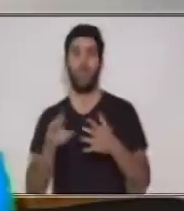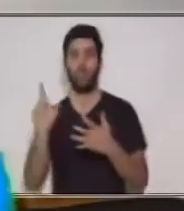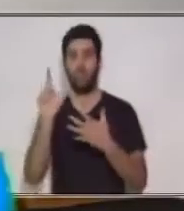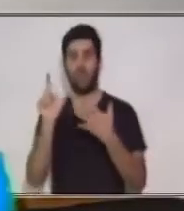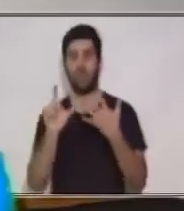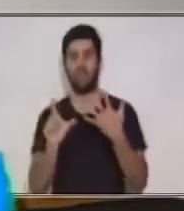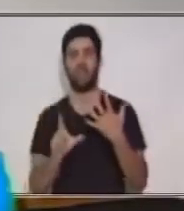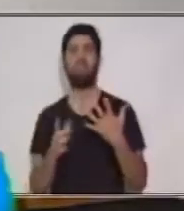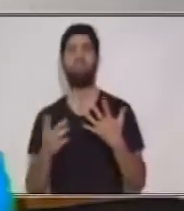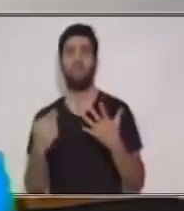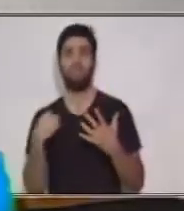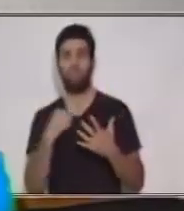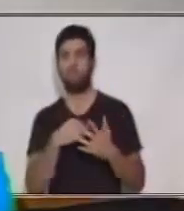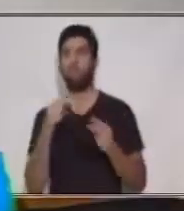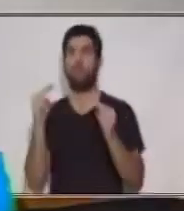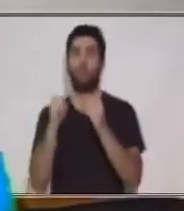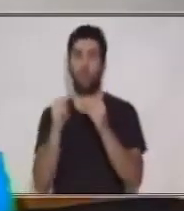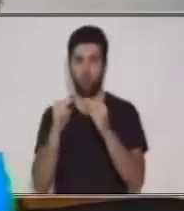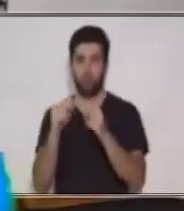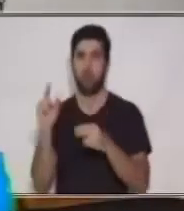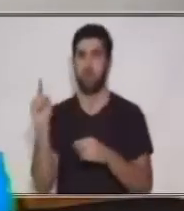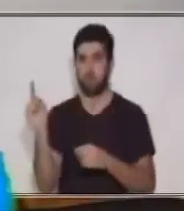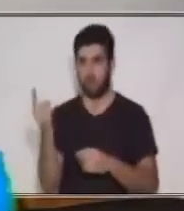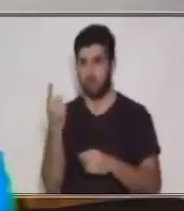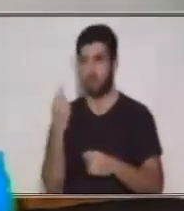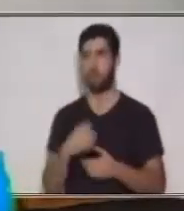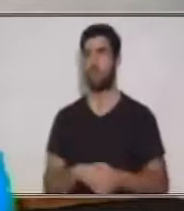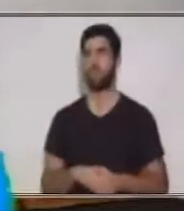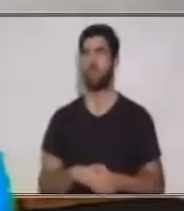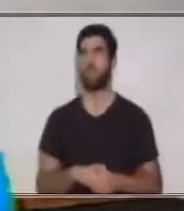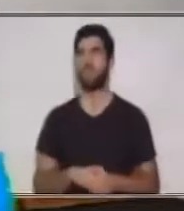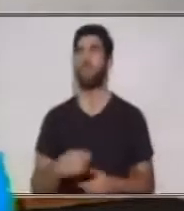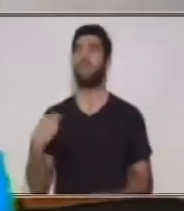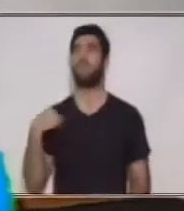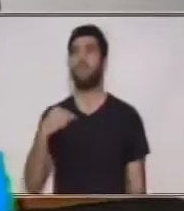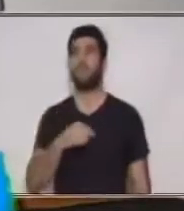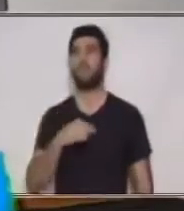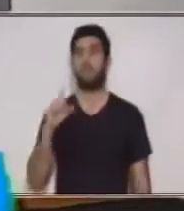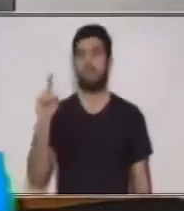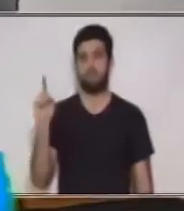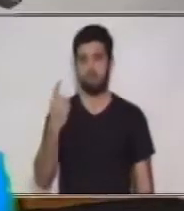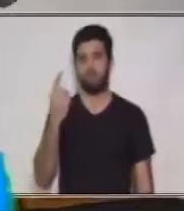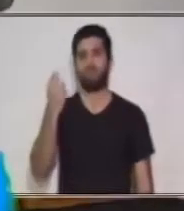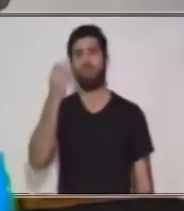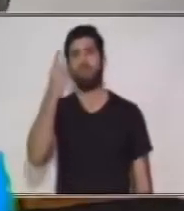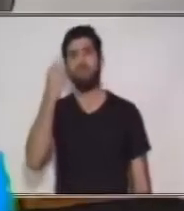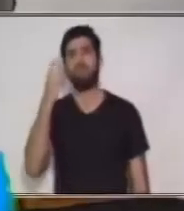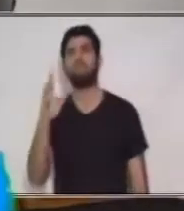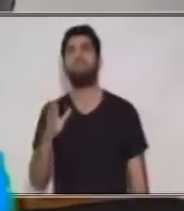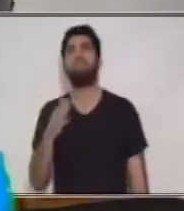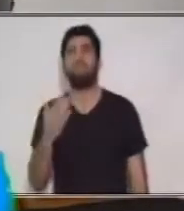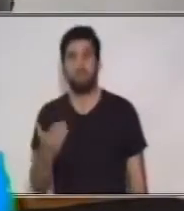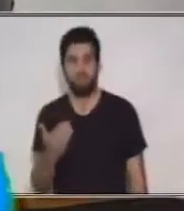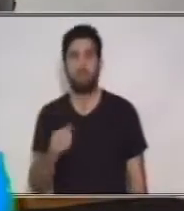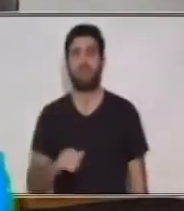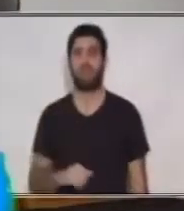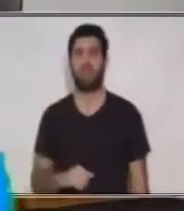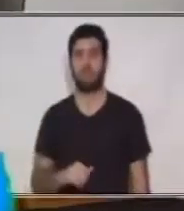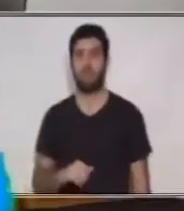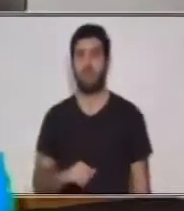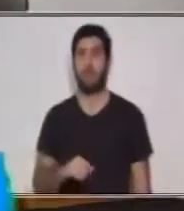los triángulos que tenemos que conocer. También tenemos que comprender que hay dos componentes que